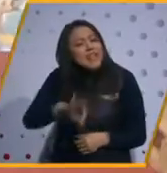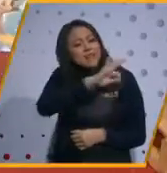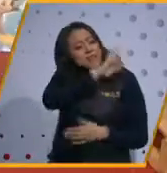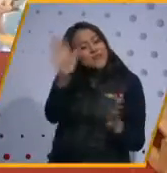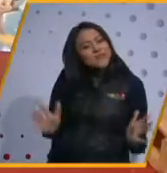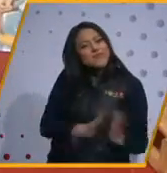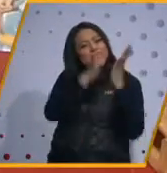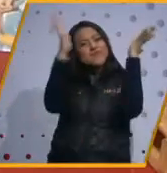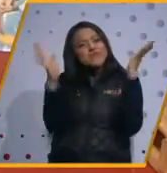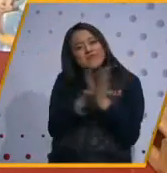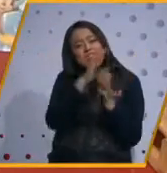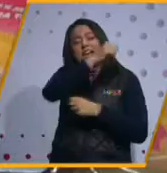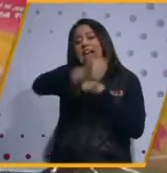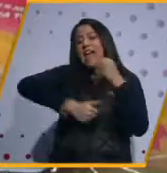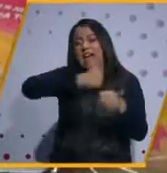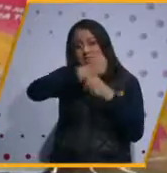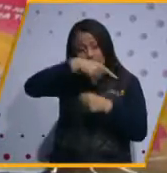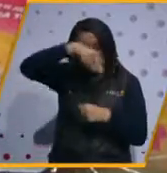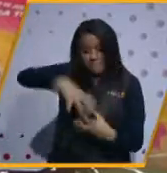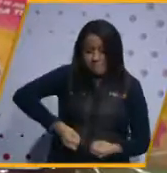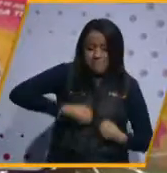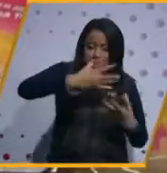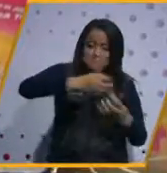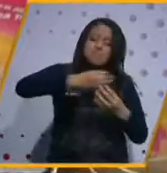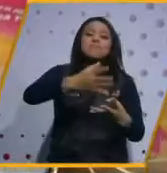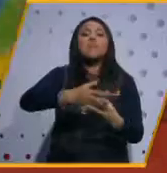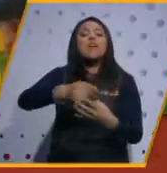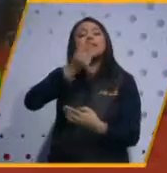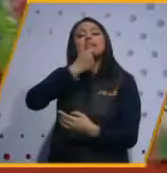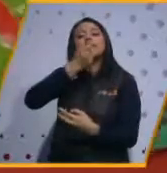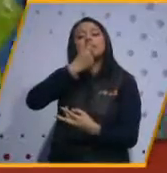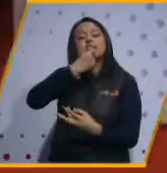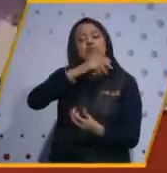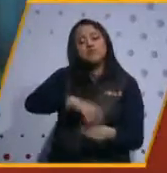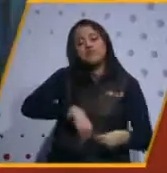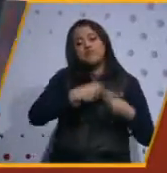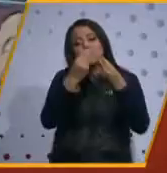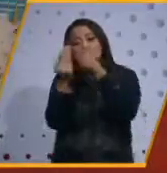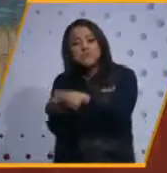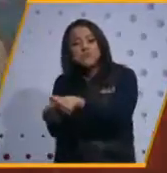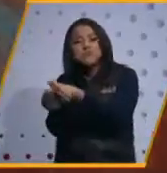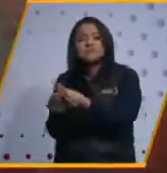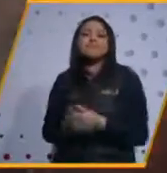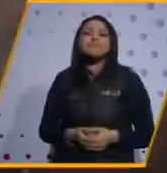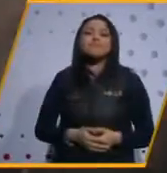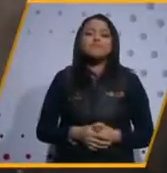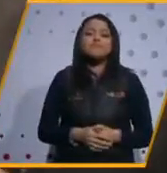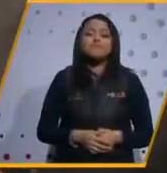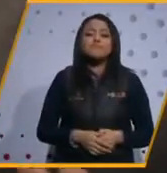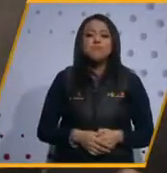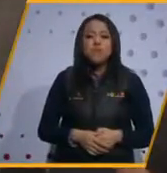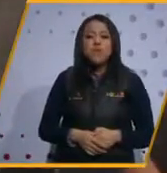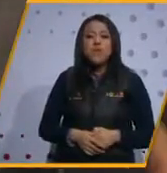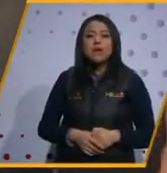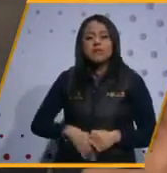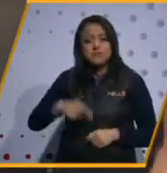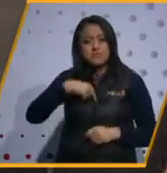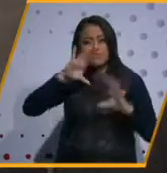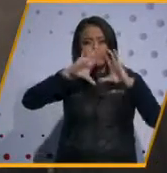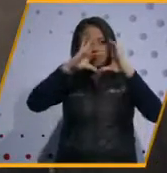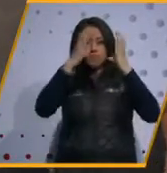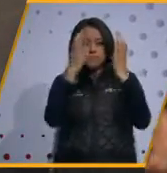ustedes. Esta aportación llegará a manos de millones de niños mexicanos. El donativo consiste en pelotas,